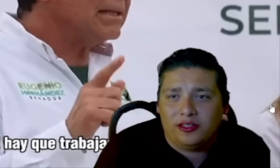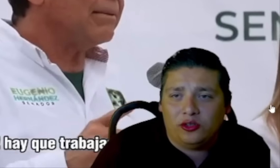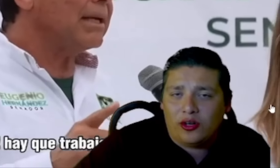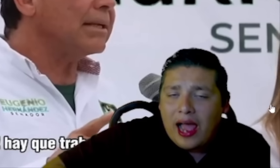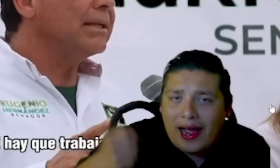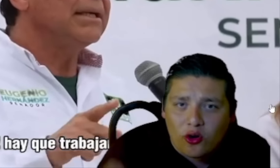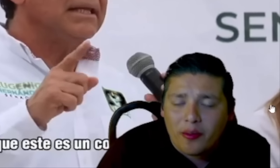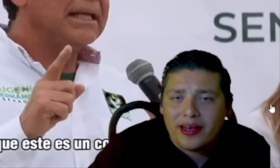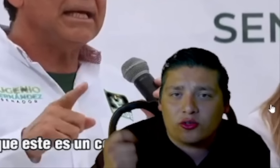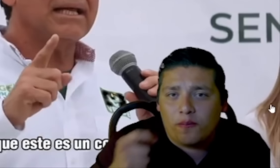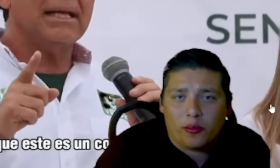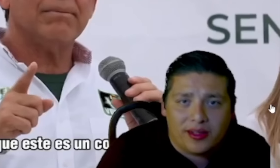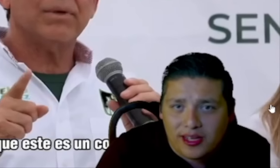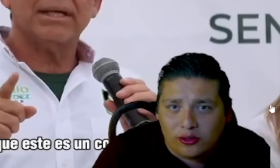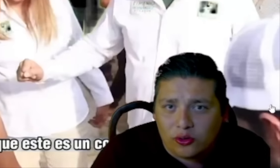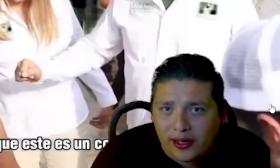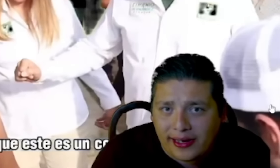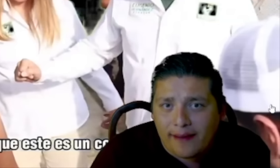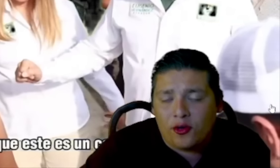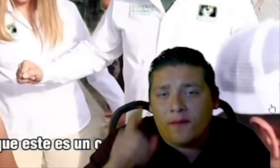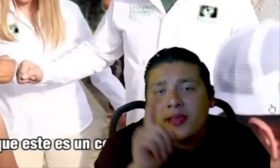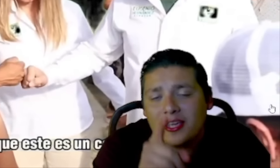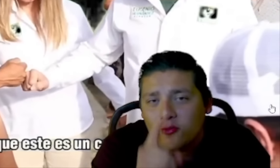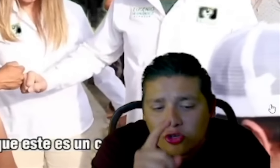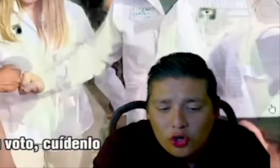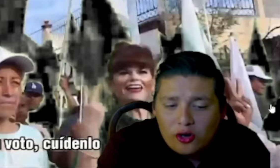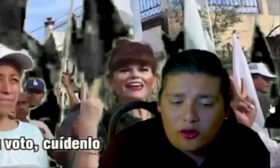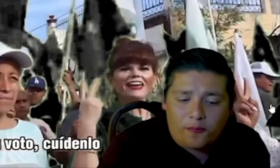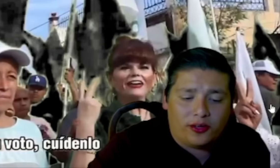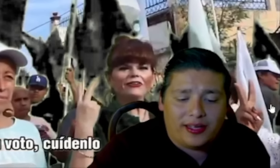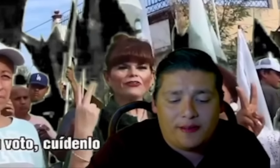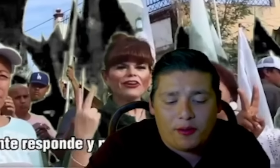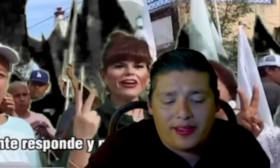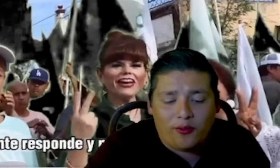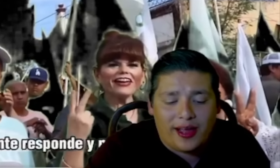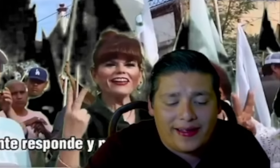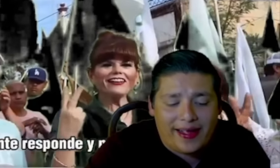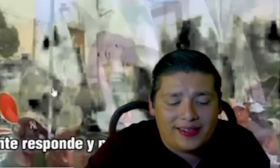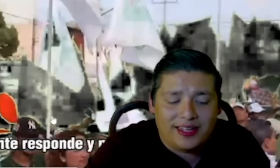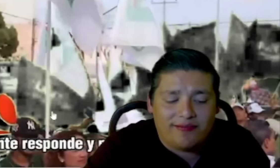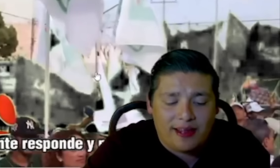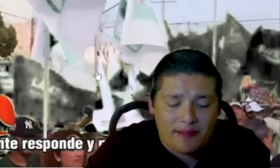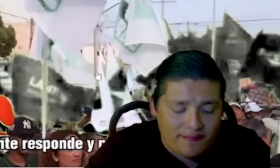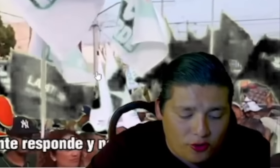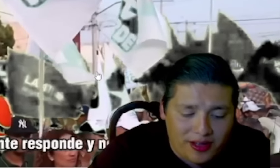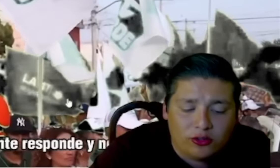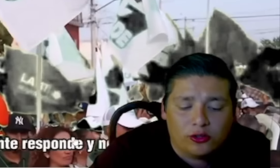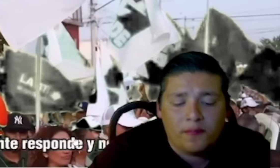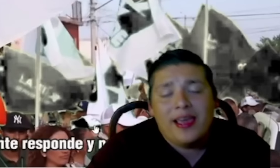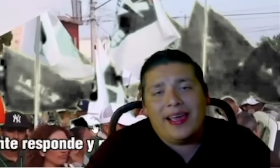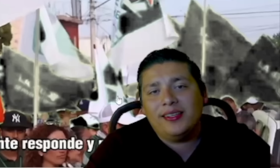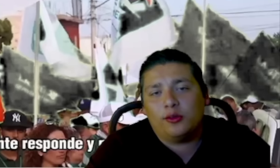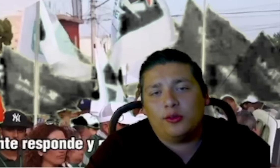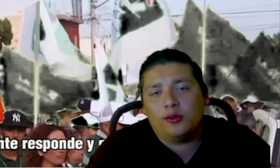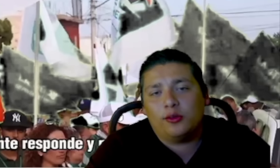la transformación, a jóvenes comprometidos con el cambio, y mucho ojo porque se puede colar este tremendo